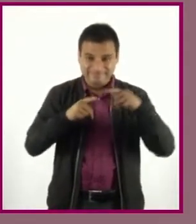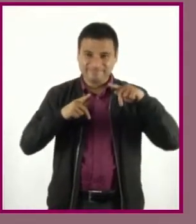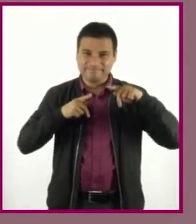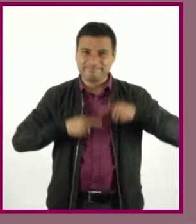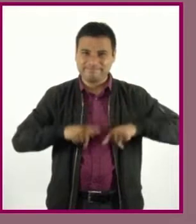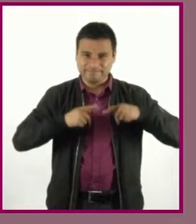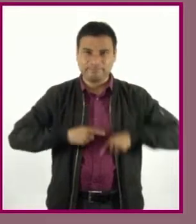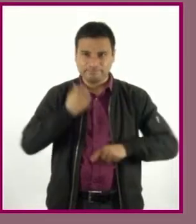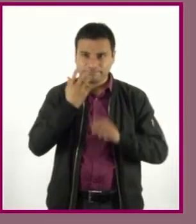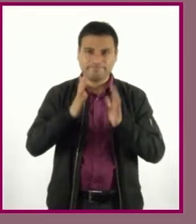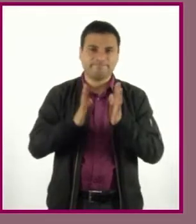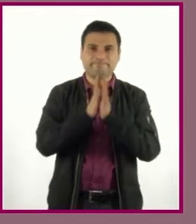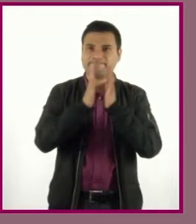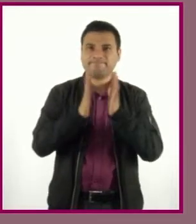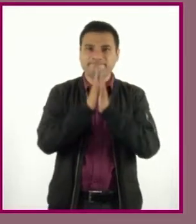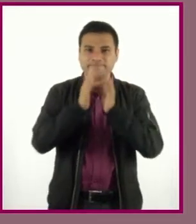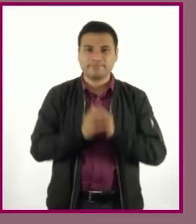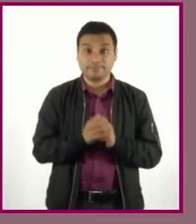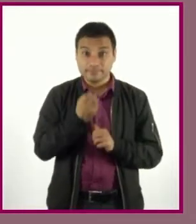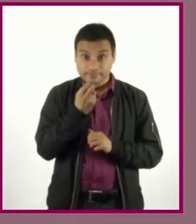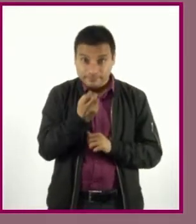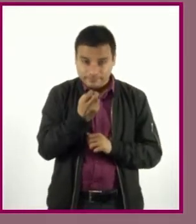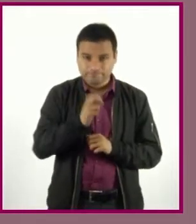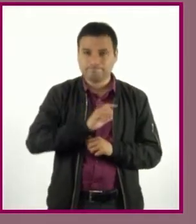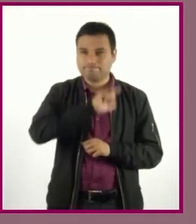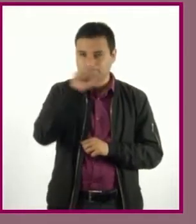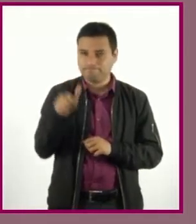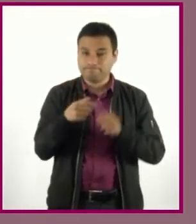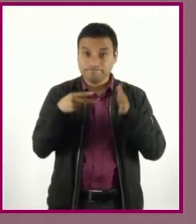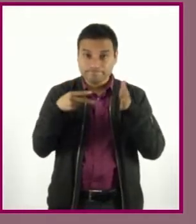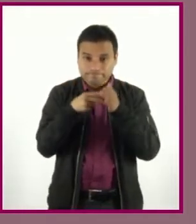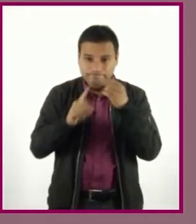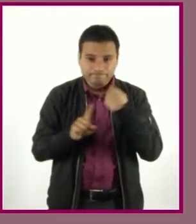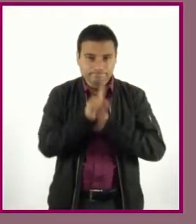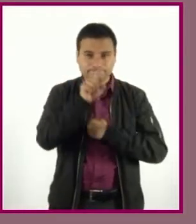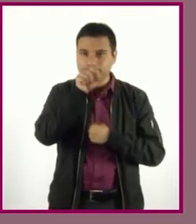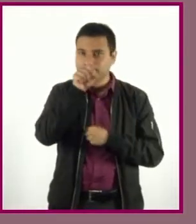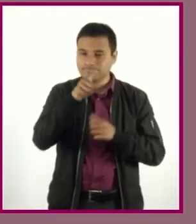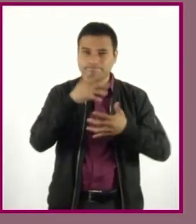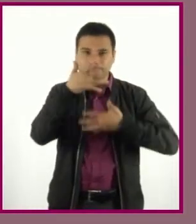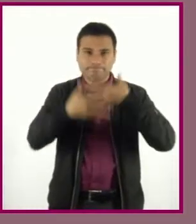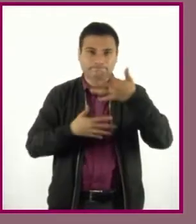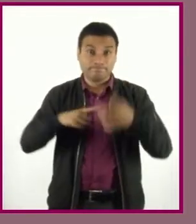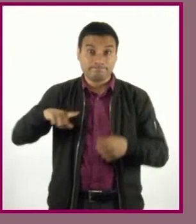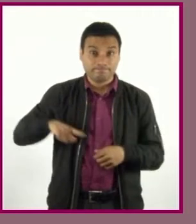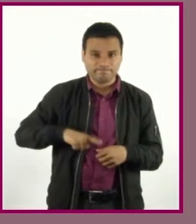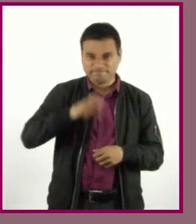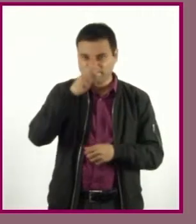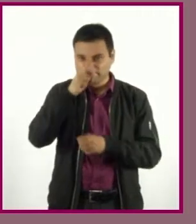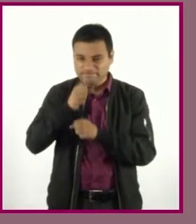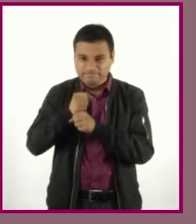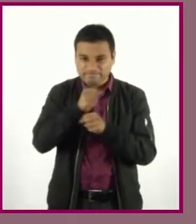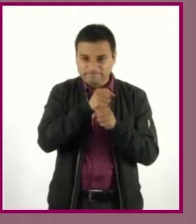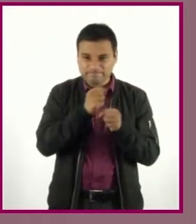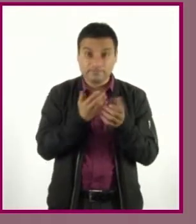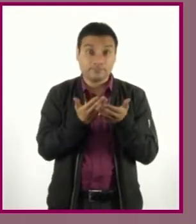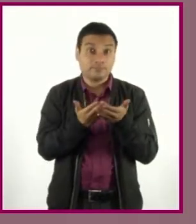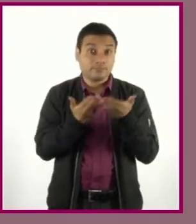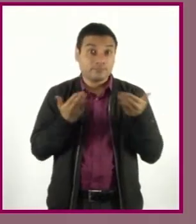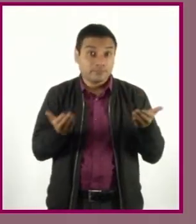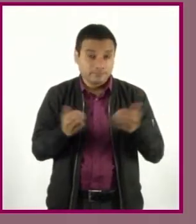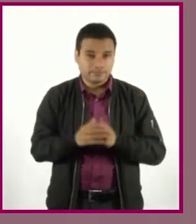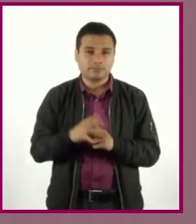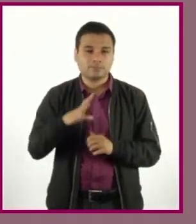mayor democracia, influyeron en el inicio del conflicto en Siria, pero fueron reprimidas con violencia. Actualmente son varios